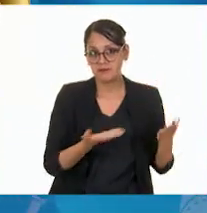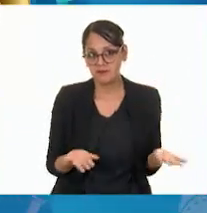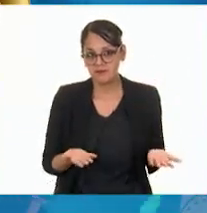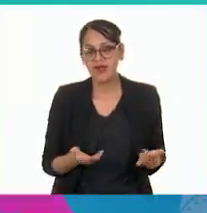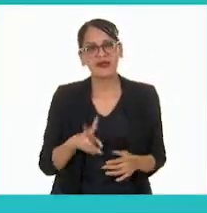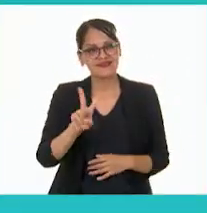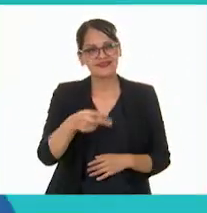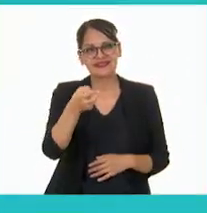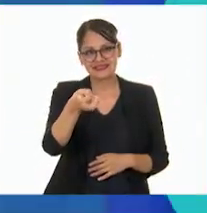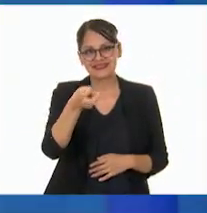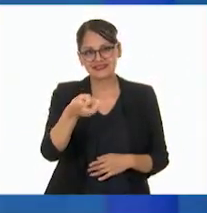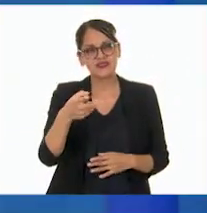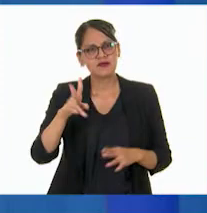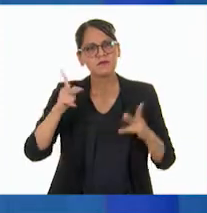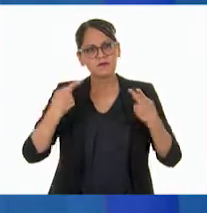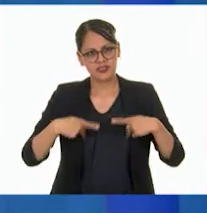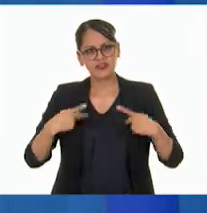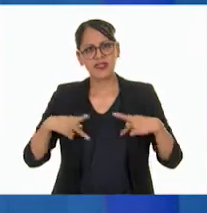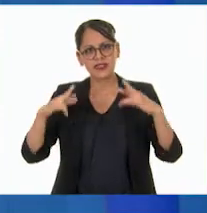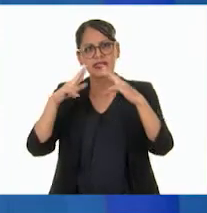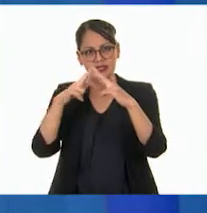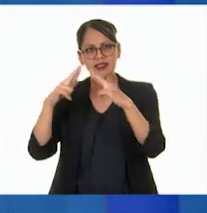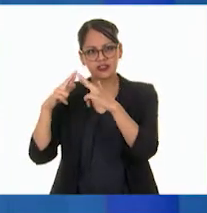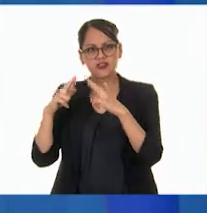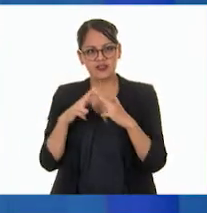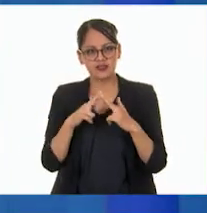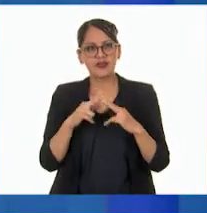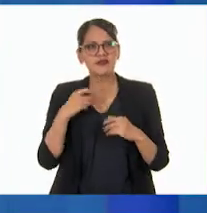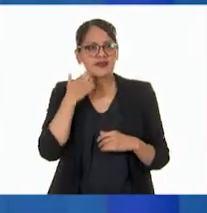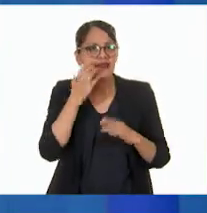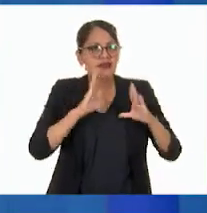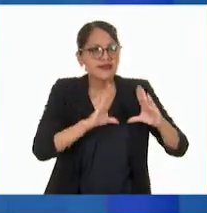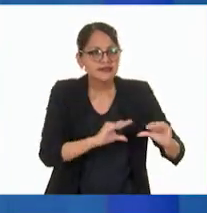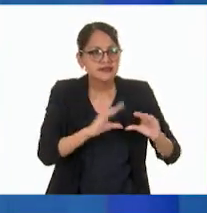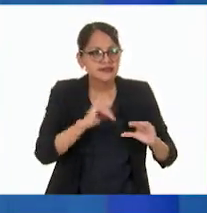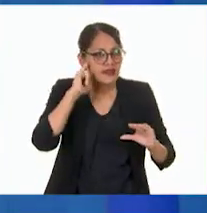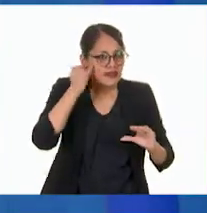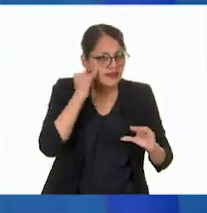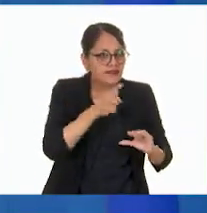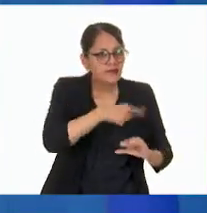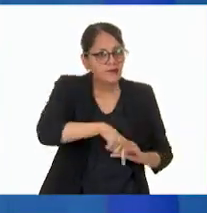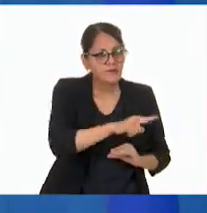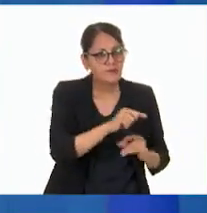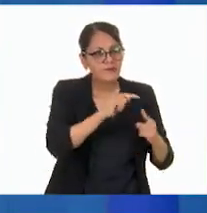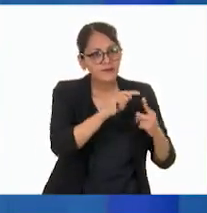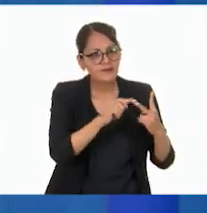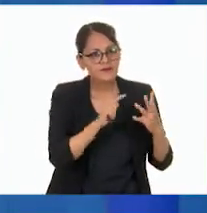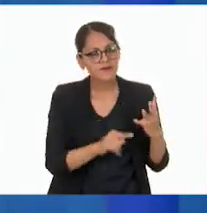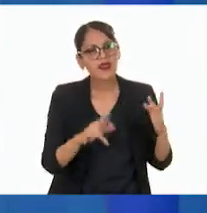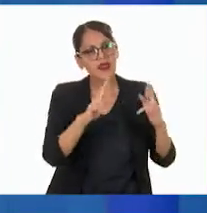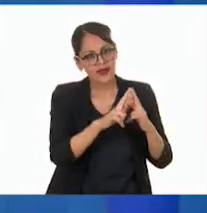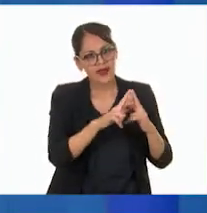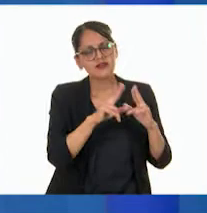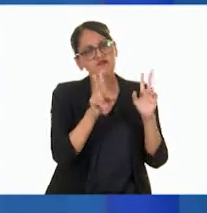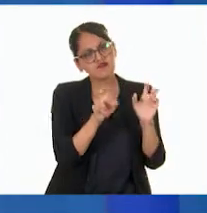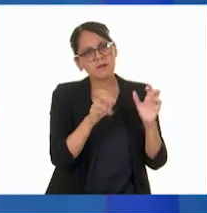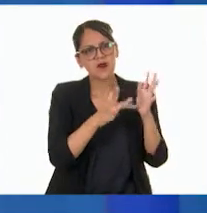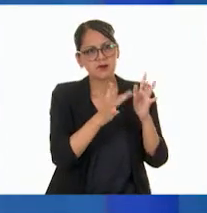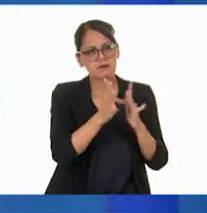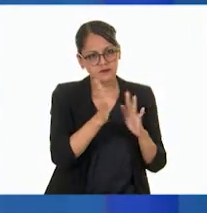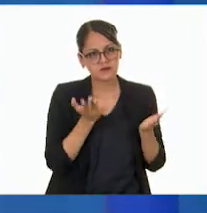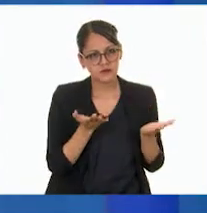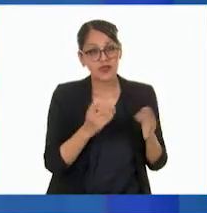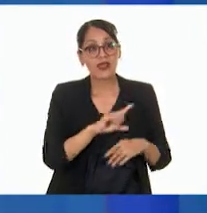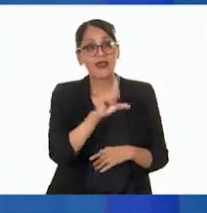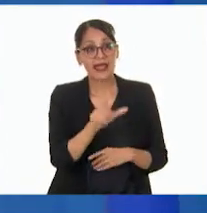Exacto. Los religiosos cristianos intentaron enseñarle a los indígenas de muchas maneras la religión cristiana. Gracias a